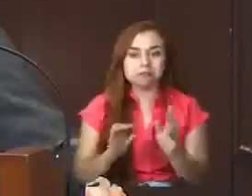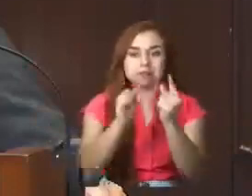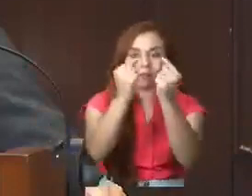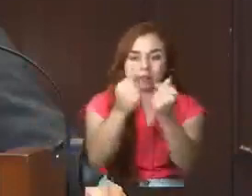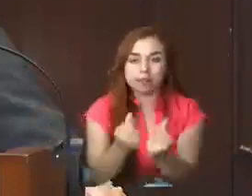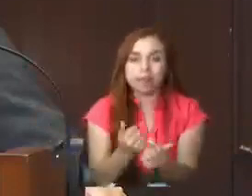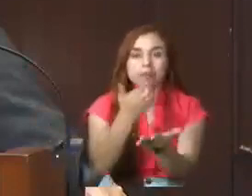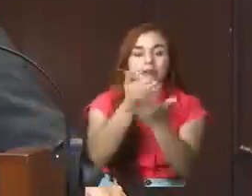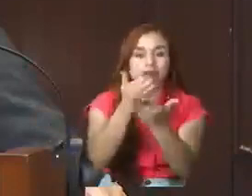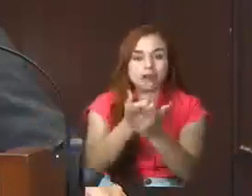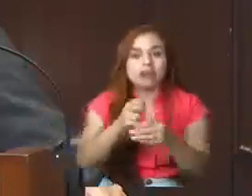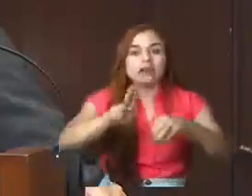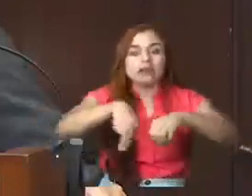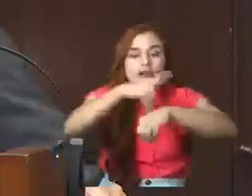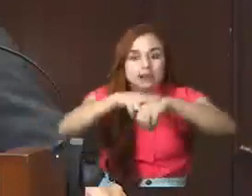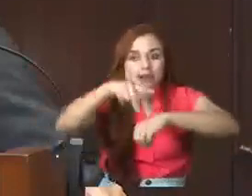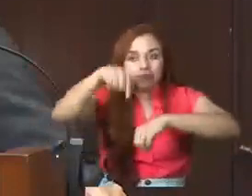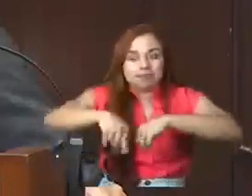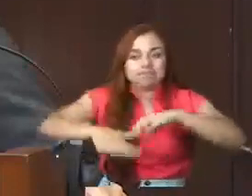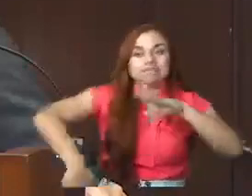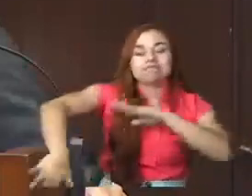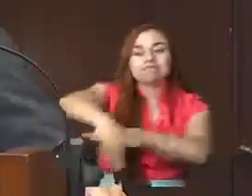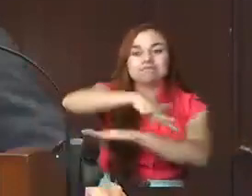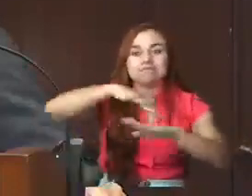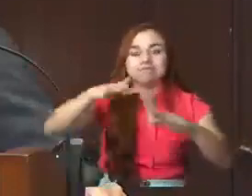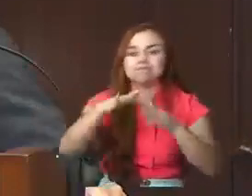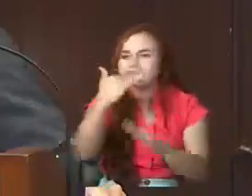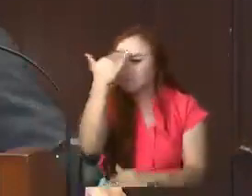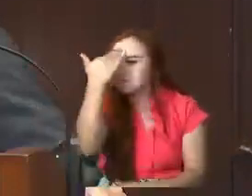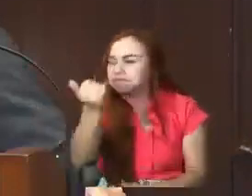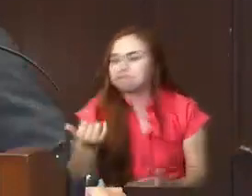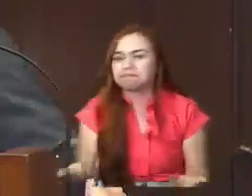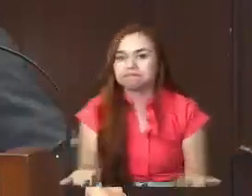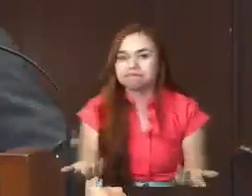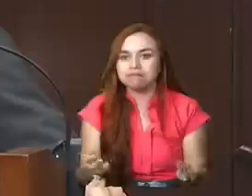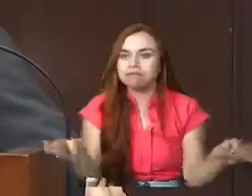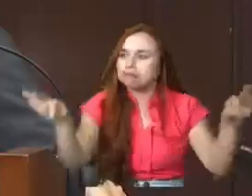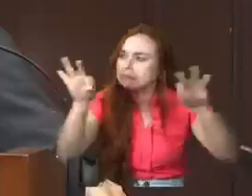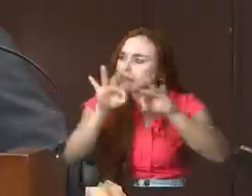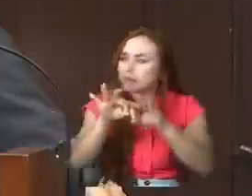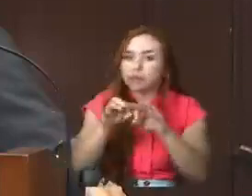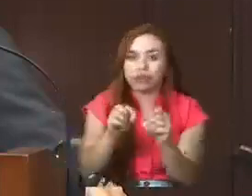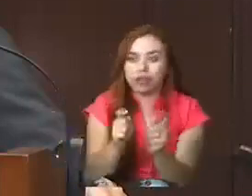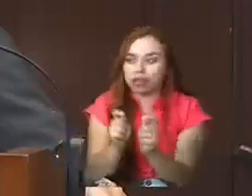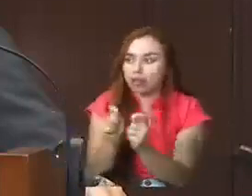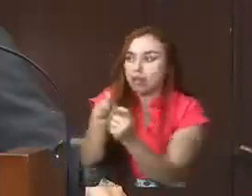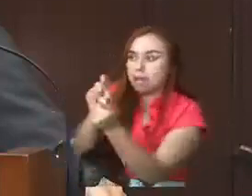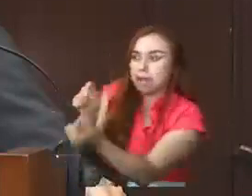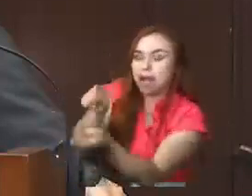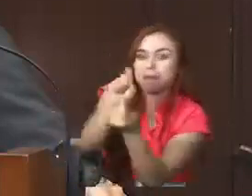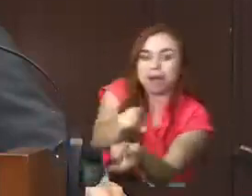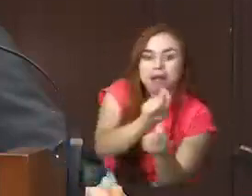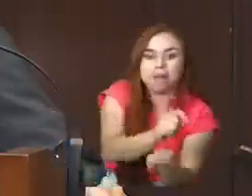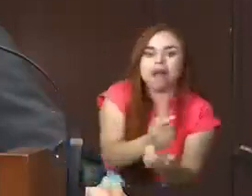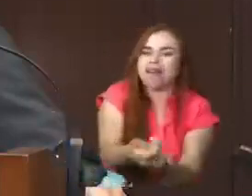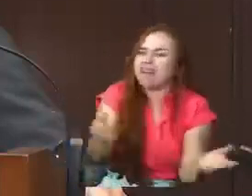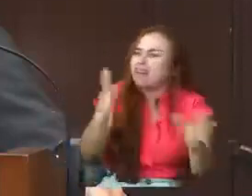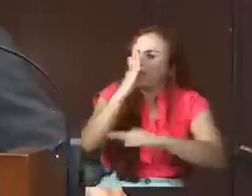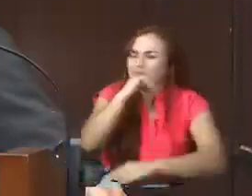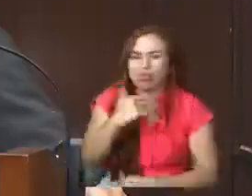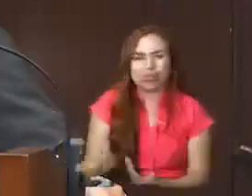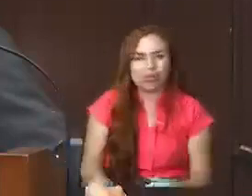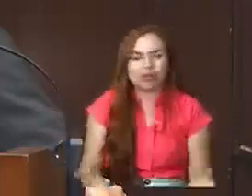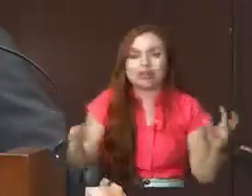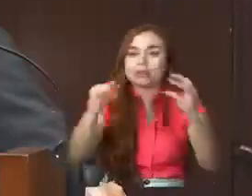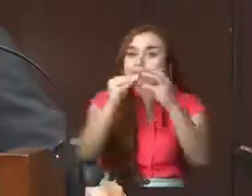nacional, porque la gran mayoría de los informales no paga impuesto al Tesoro Nacional ni contribuye a la seguridad